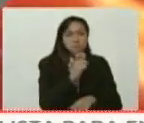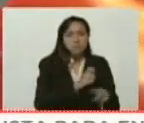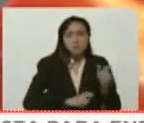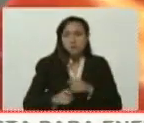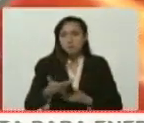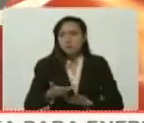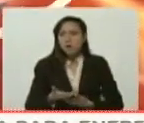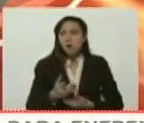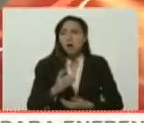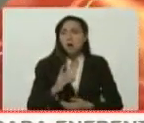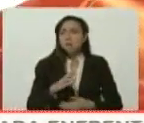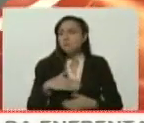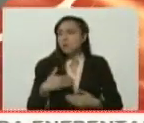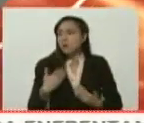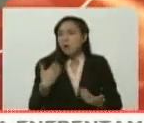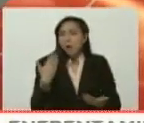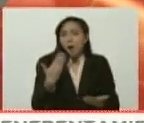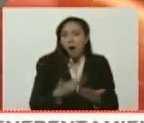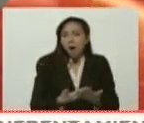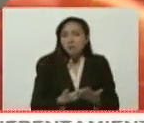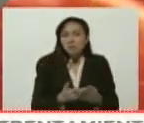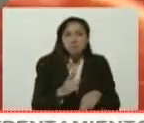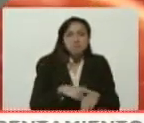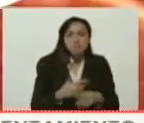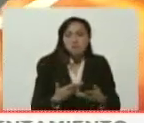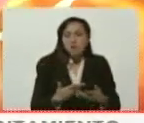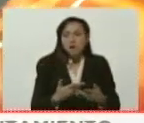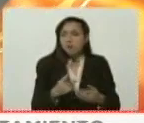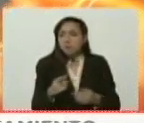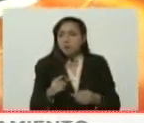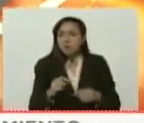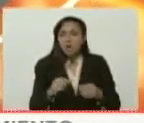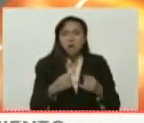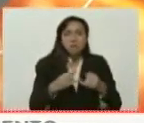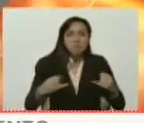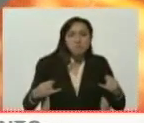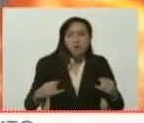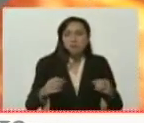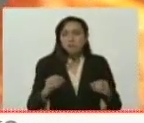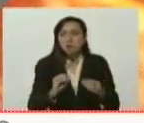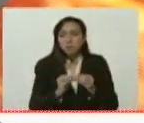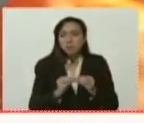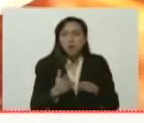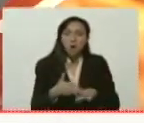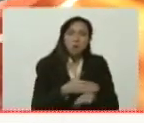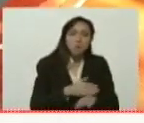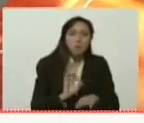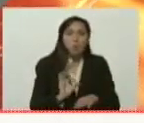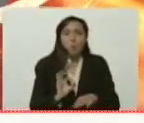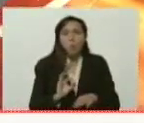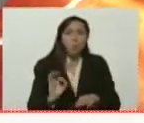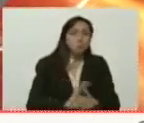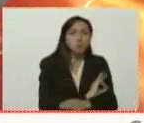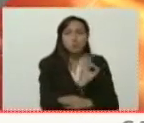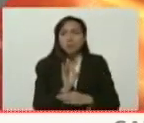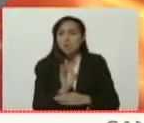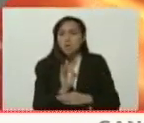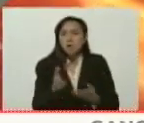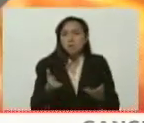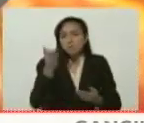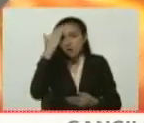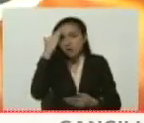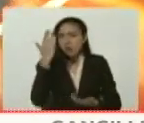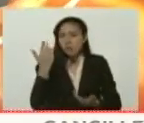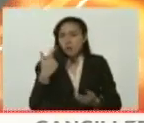se va a prestar hasta que se solvente la falla o lo mantendrán durante todo el día, previendo otras situaciones en el servicio